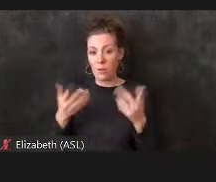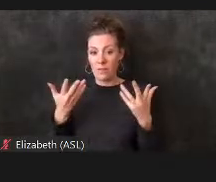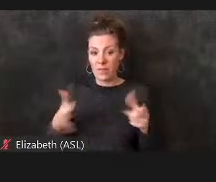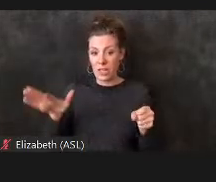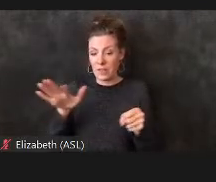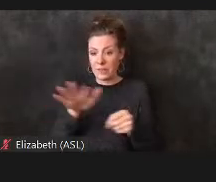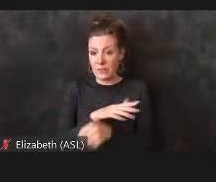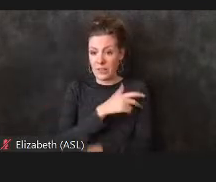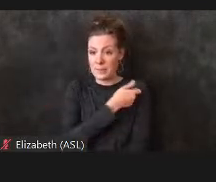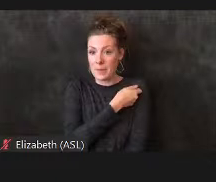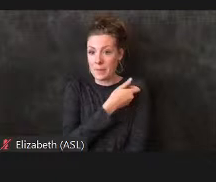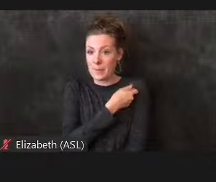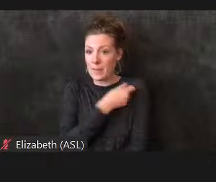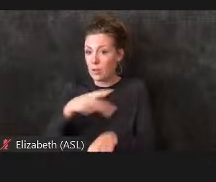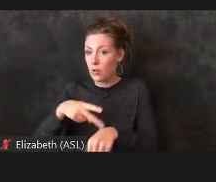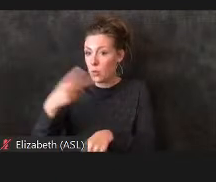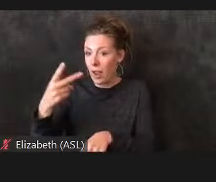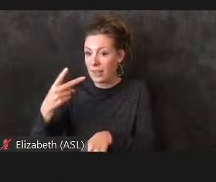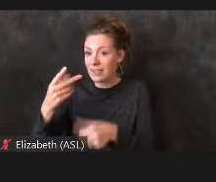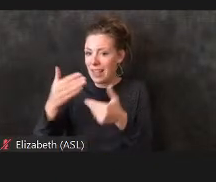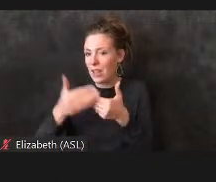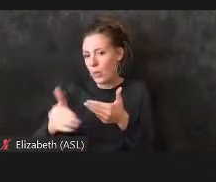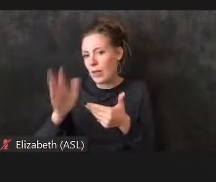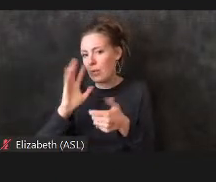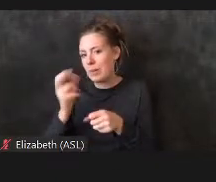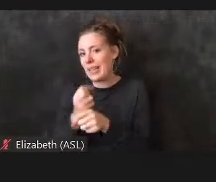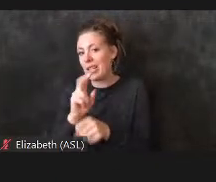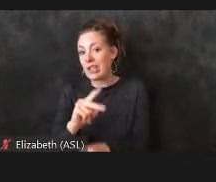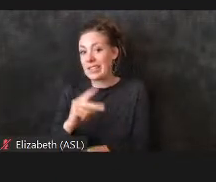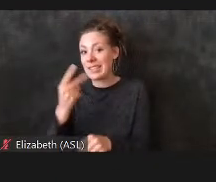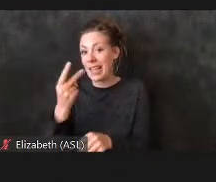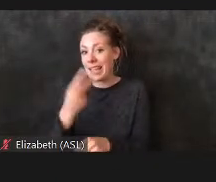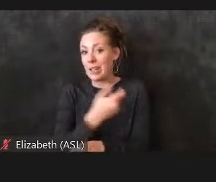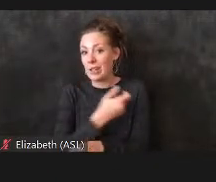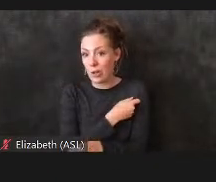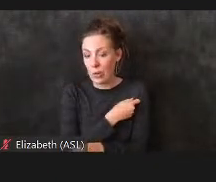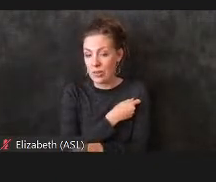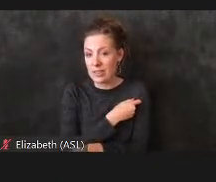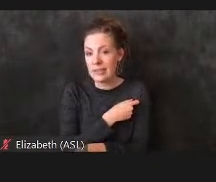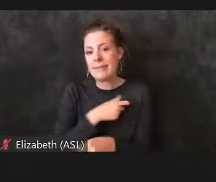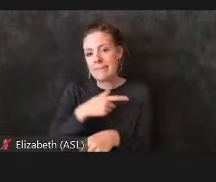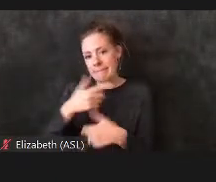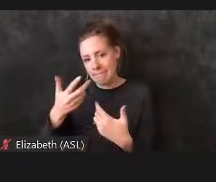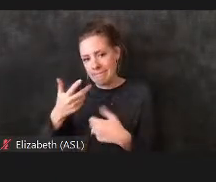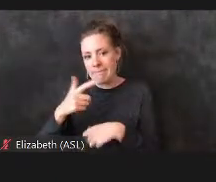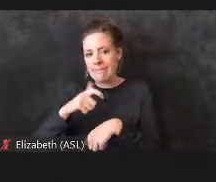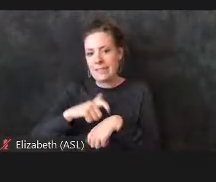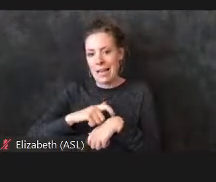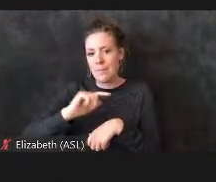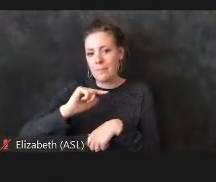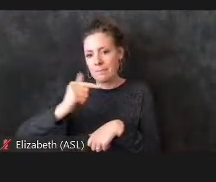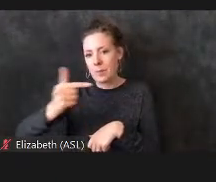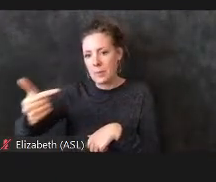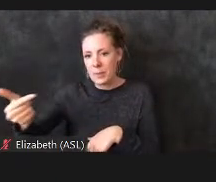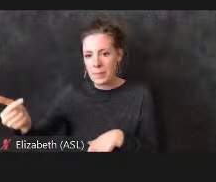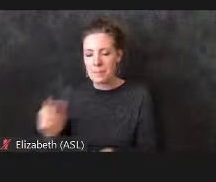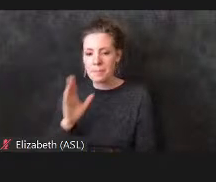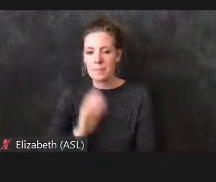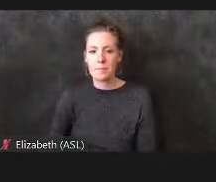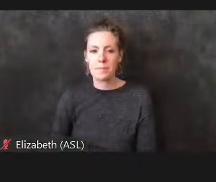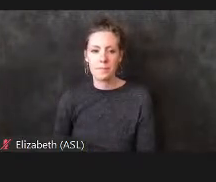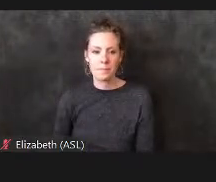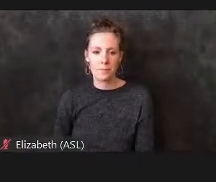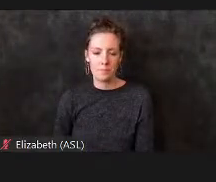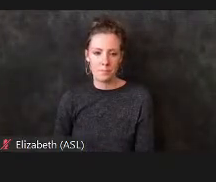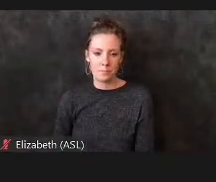Y por lo menos 5,000 personas ya han recibido las dos dosis y después el resto van a recibir el resto de sus segunda